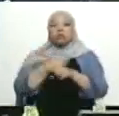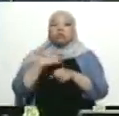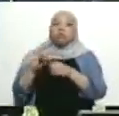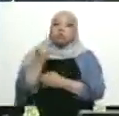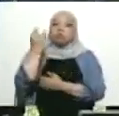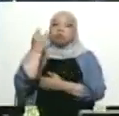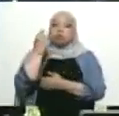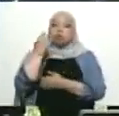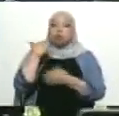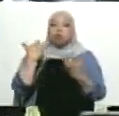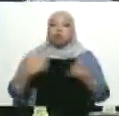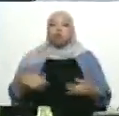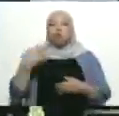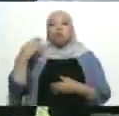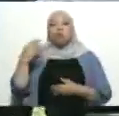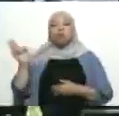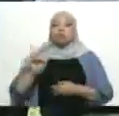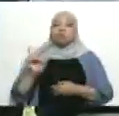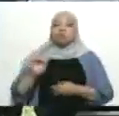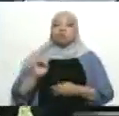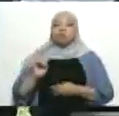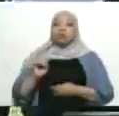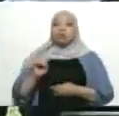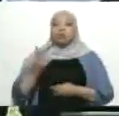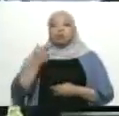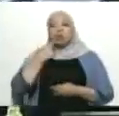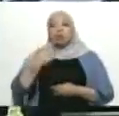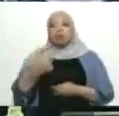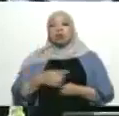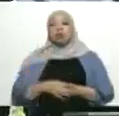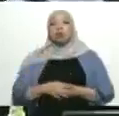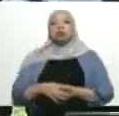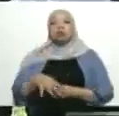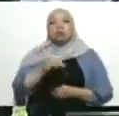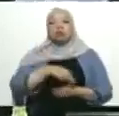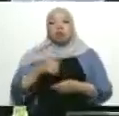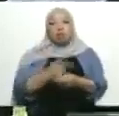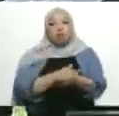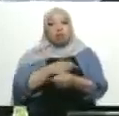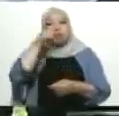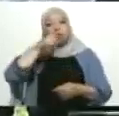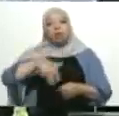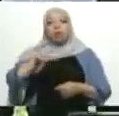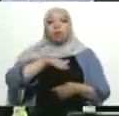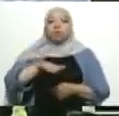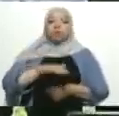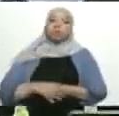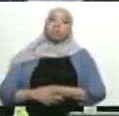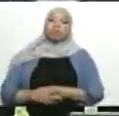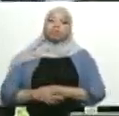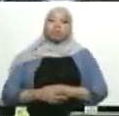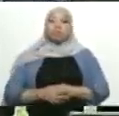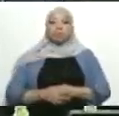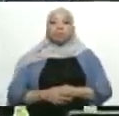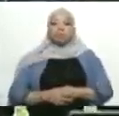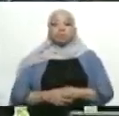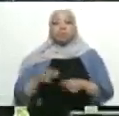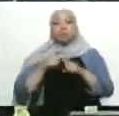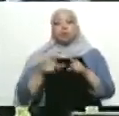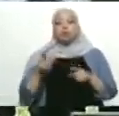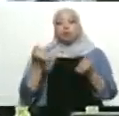de la burguesía colombiana hacia Venezuela. Hay que decirlo. Somos hermanos del pueblo. Es verdad, somos hermanos del pueblo. Pero esa